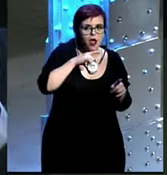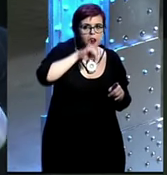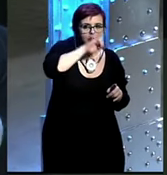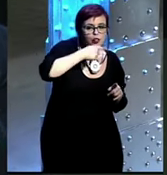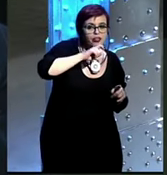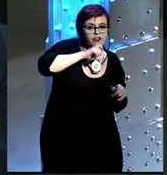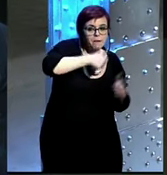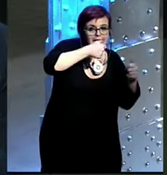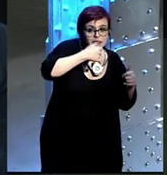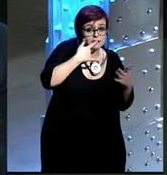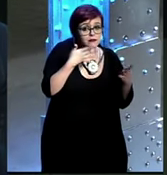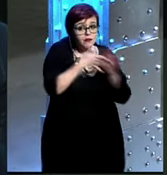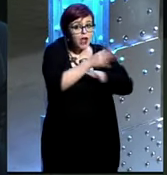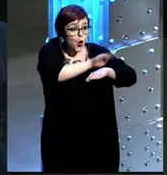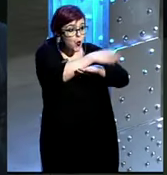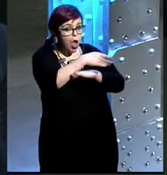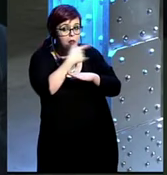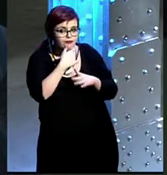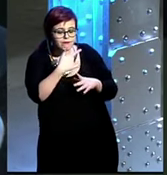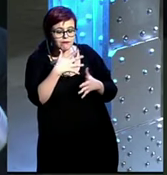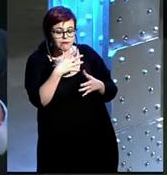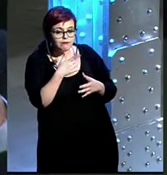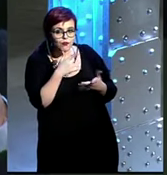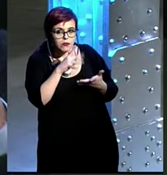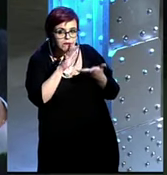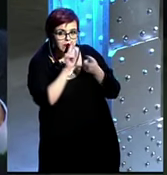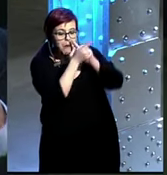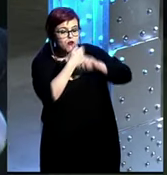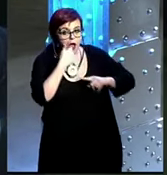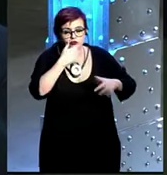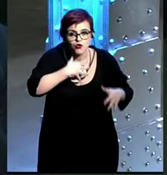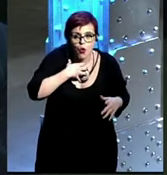La gente no está intentando establecer una forma de